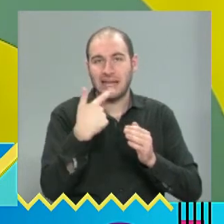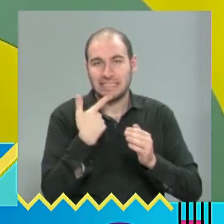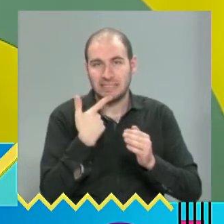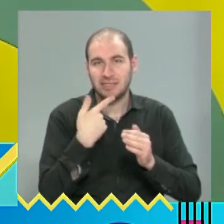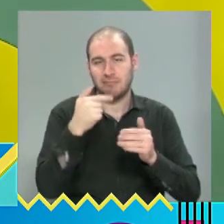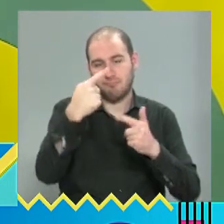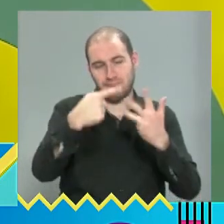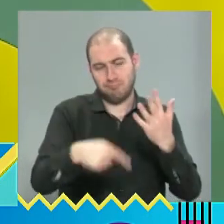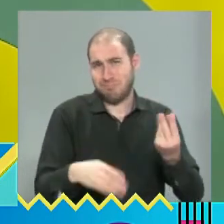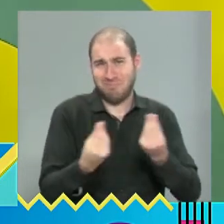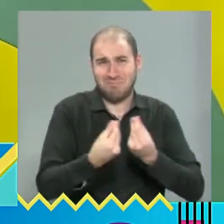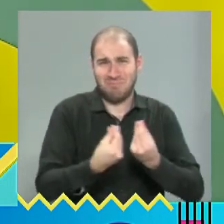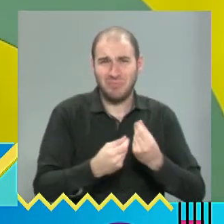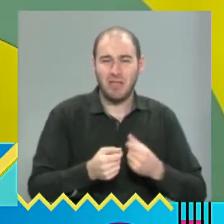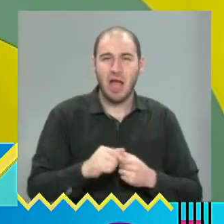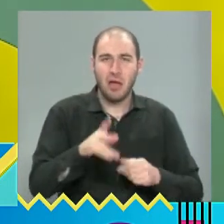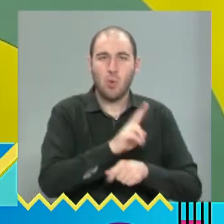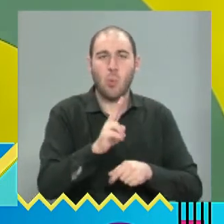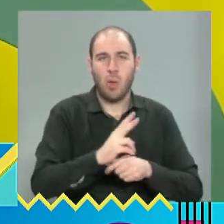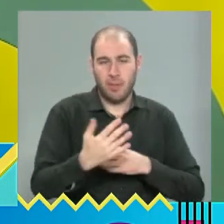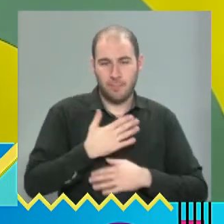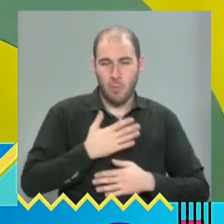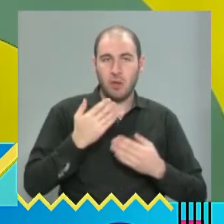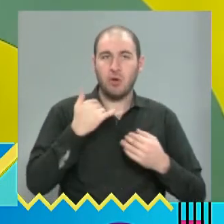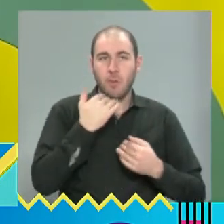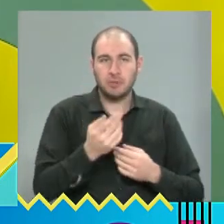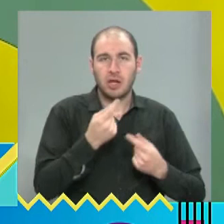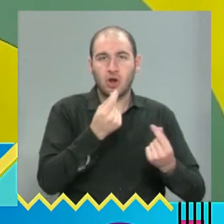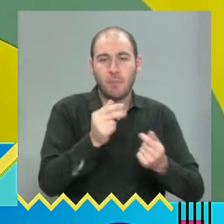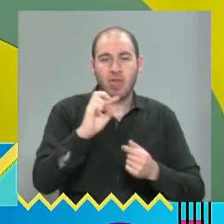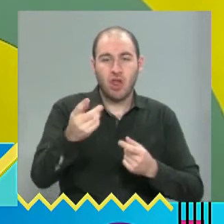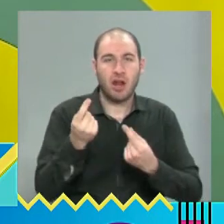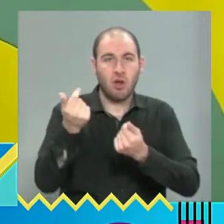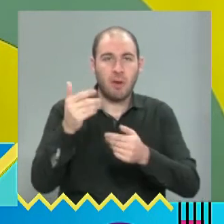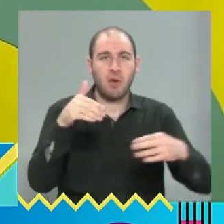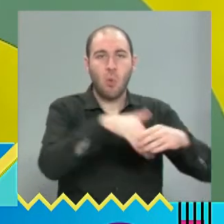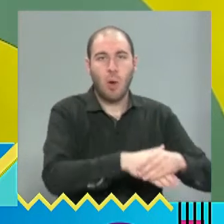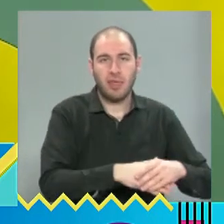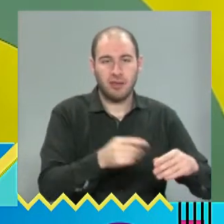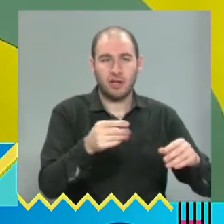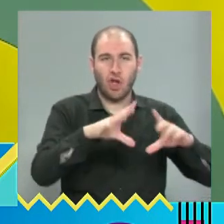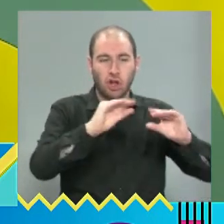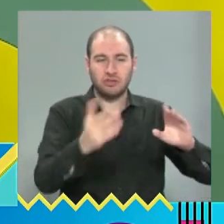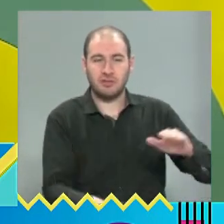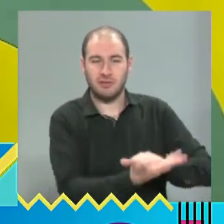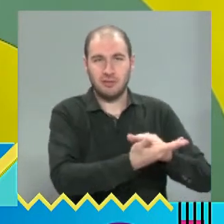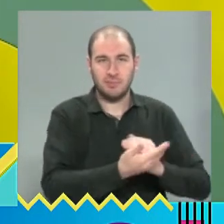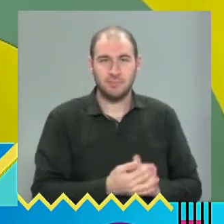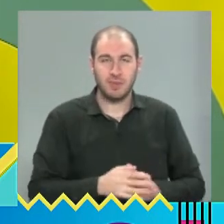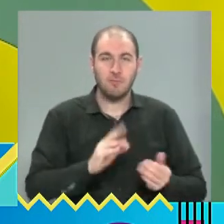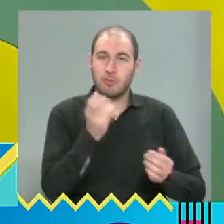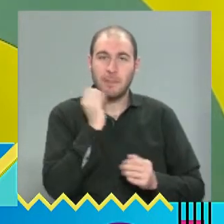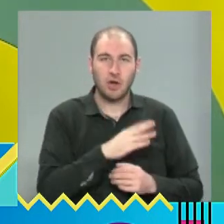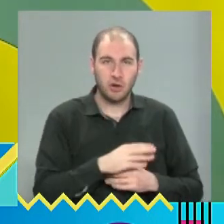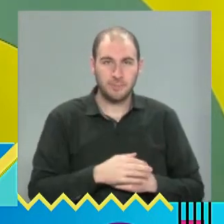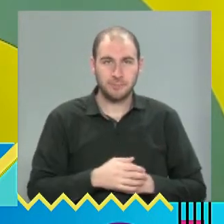Hay bastantes herramientas como para protegerse, más allá de ir a comprar los dólares y guardarlos en el colchón. Creo que la mejor opción